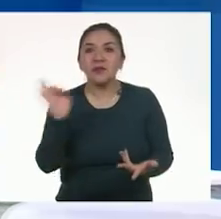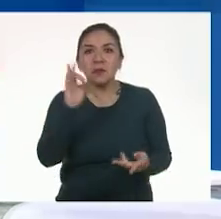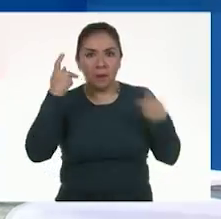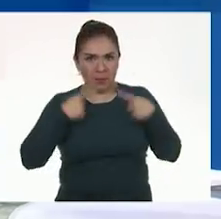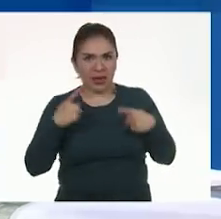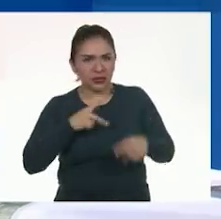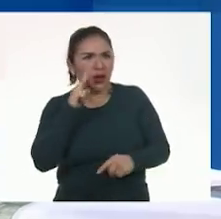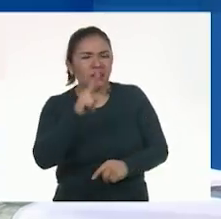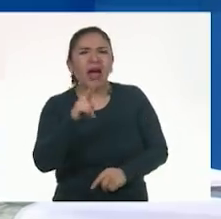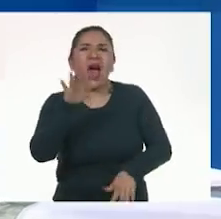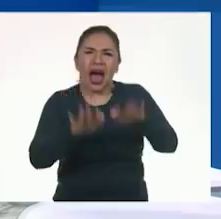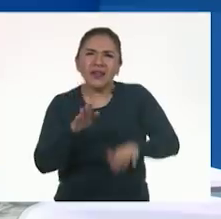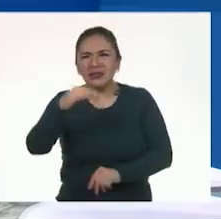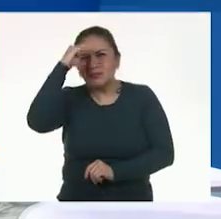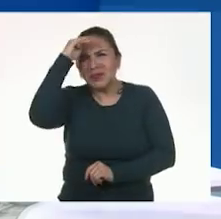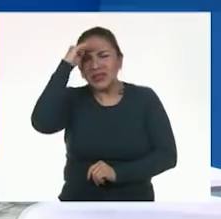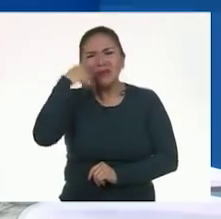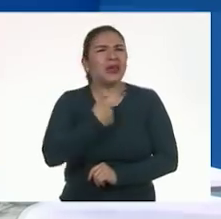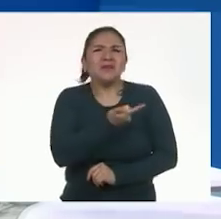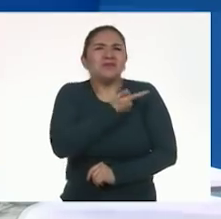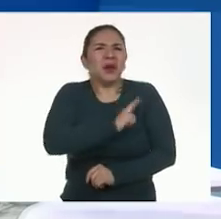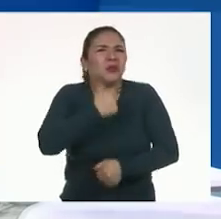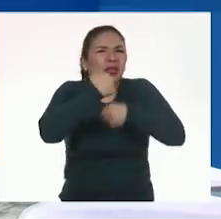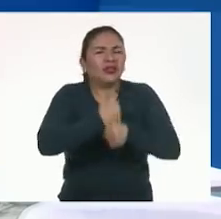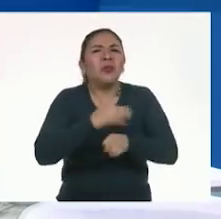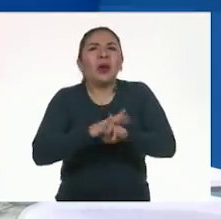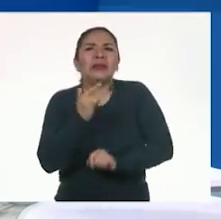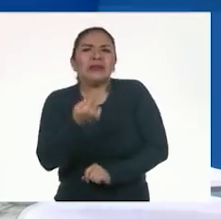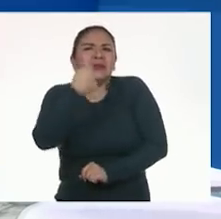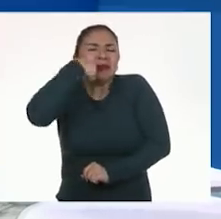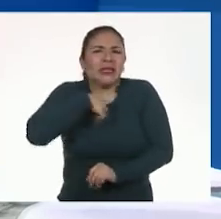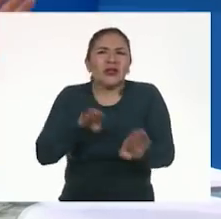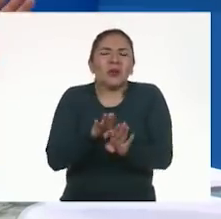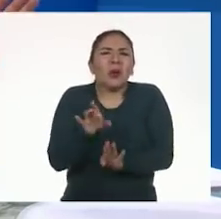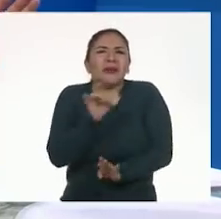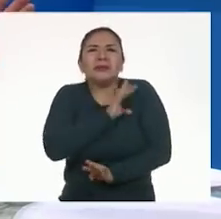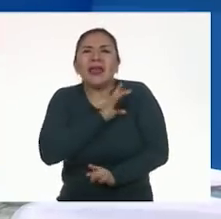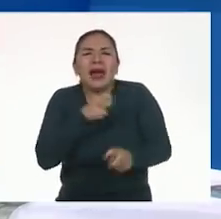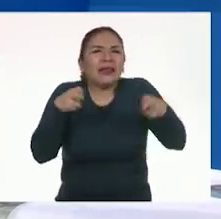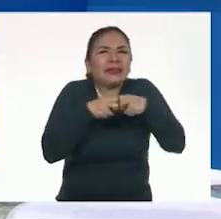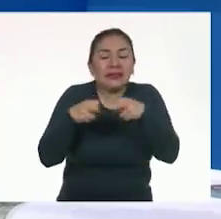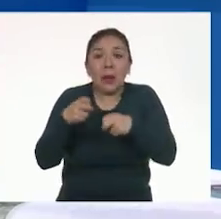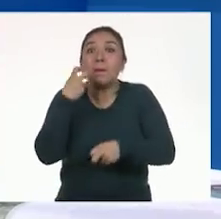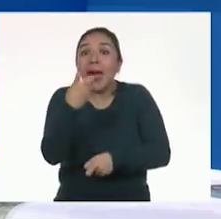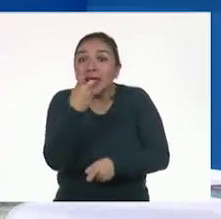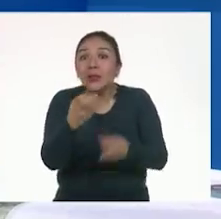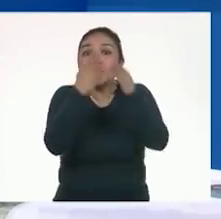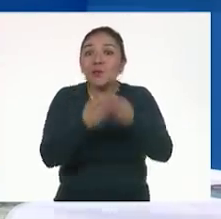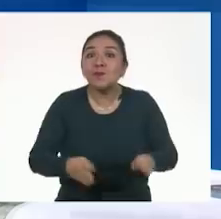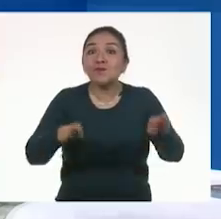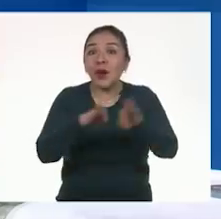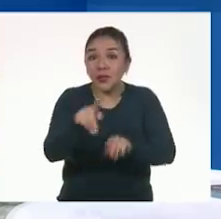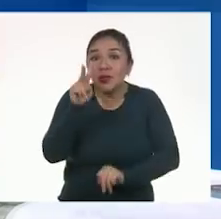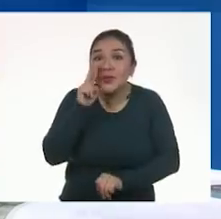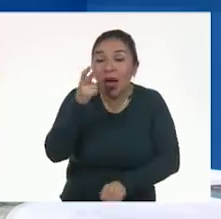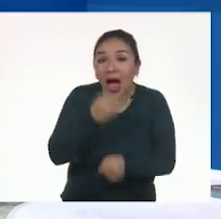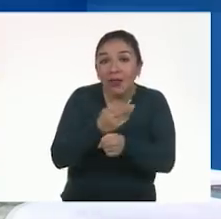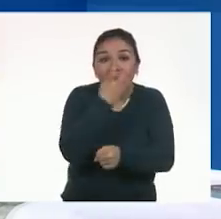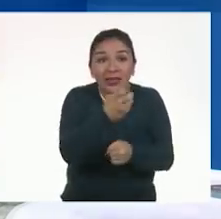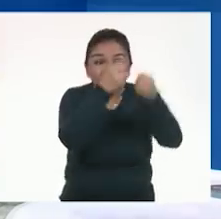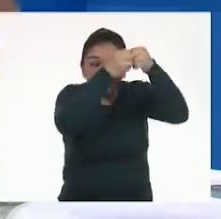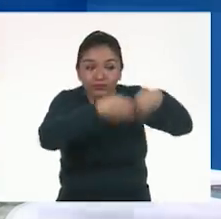personas por eso dicen que no les gusta la tragedia porque están así. Sin embargo, es importantísima porque justo lo que acabamos de ver es que la